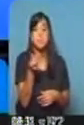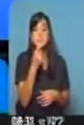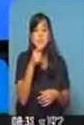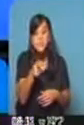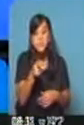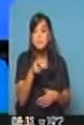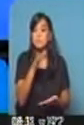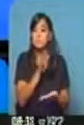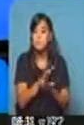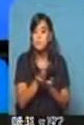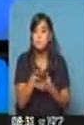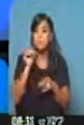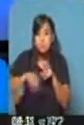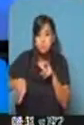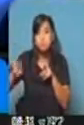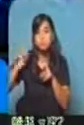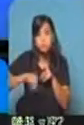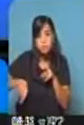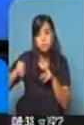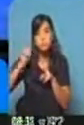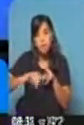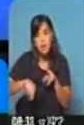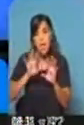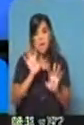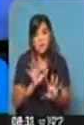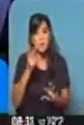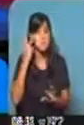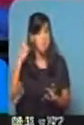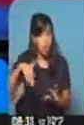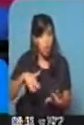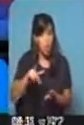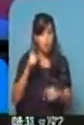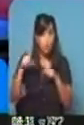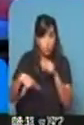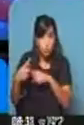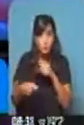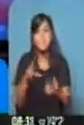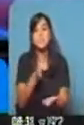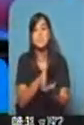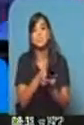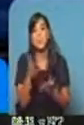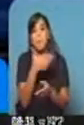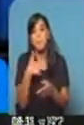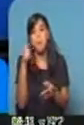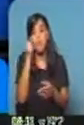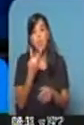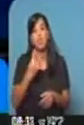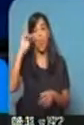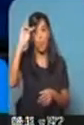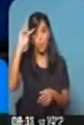ser una falta recurrente una reiteración contravencional por parte del menor la sanción a los padres se elevará al doble